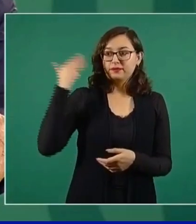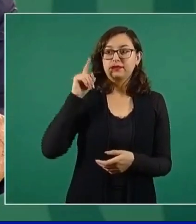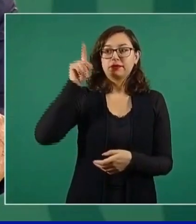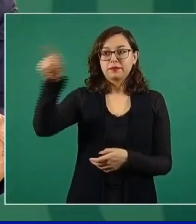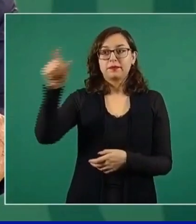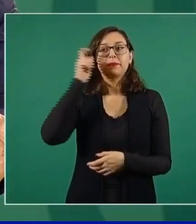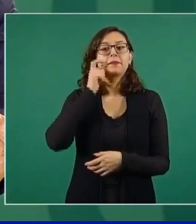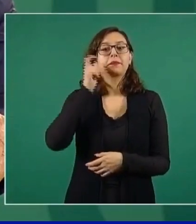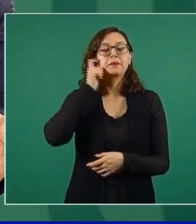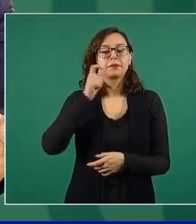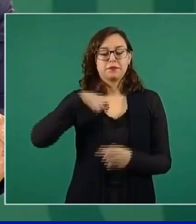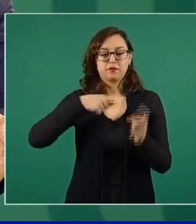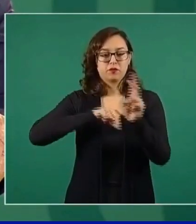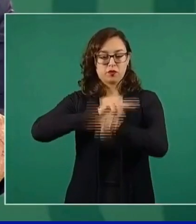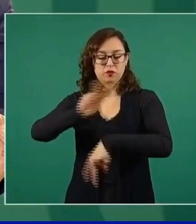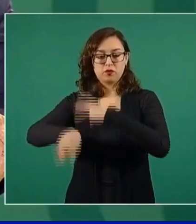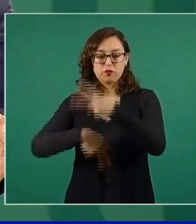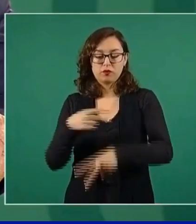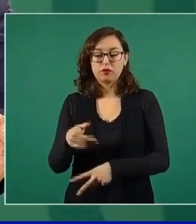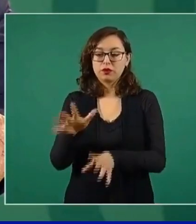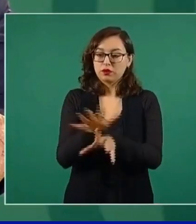Chilapa,